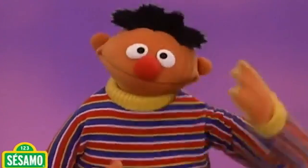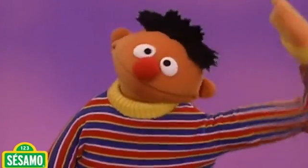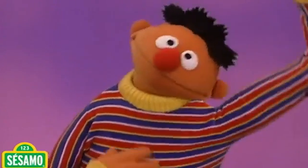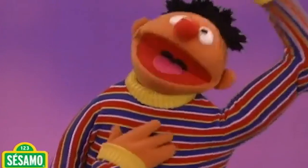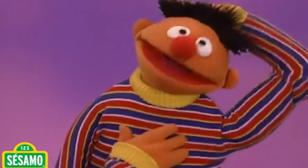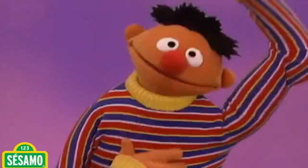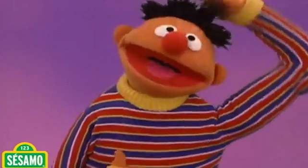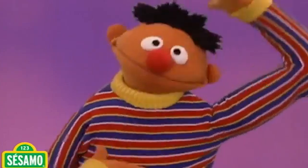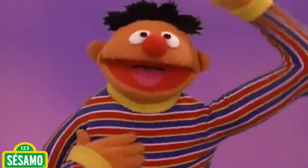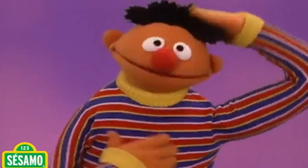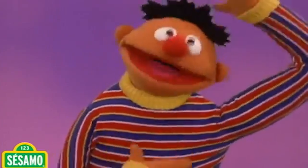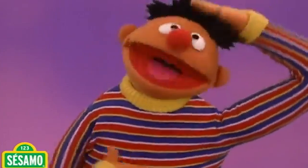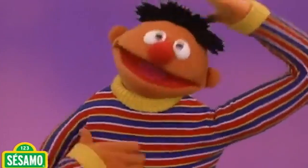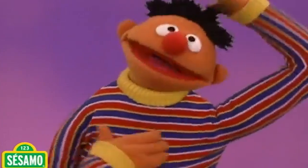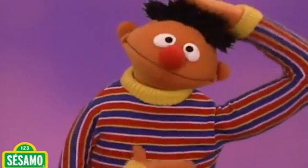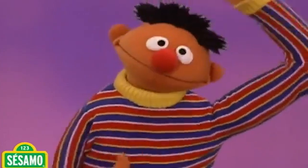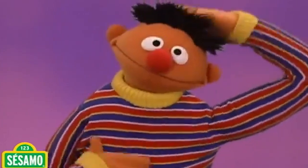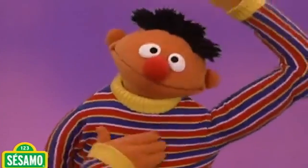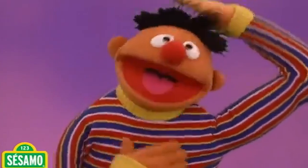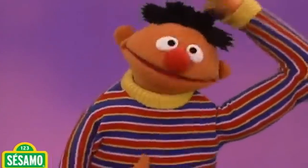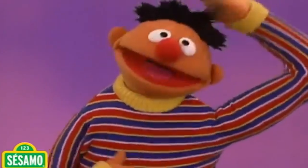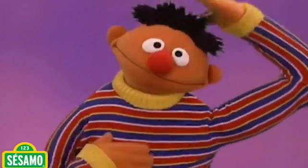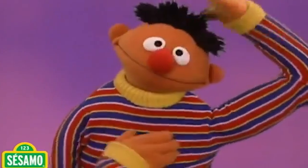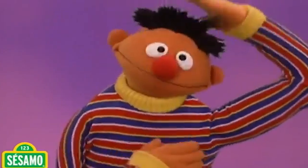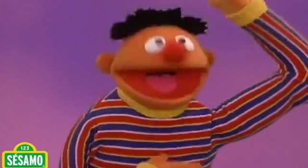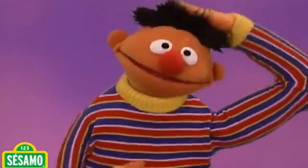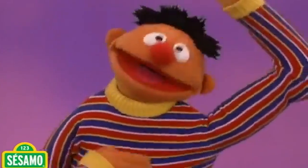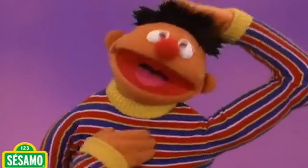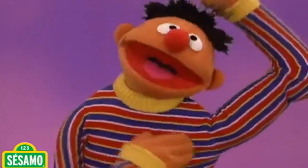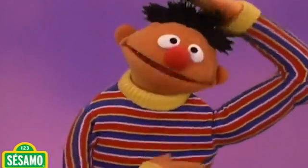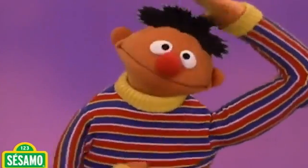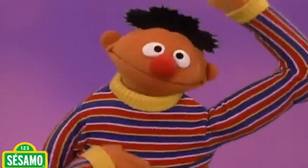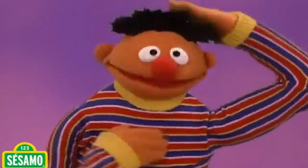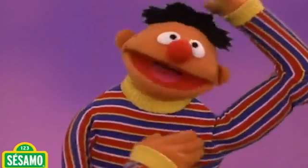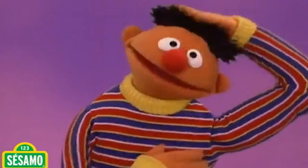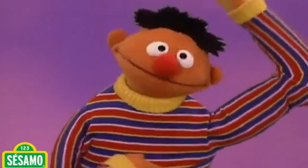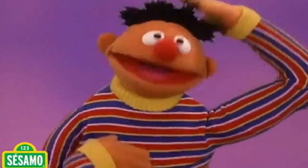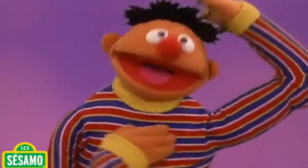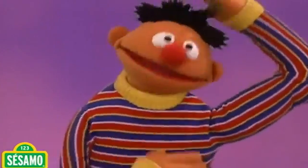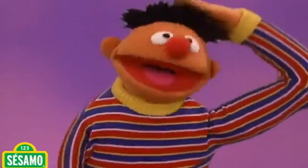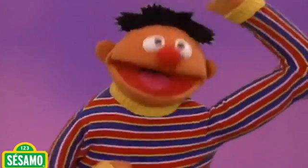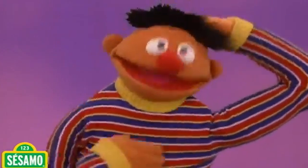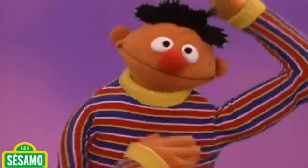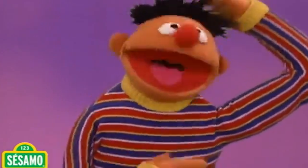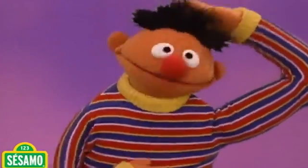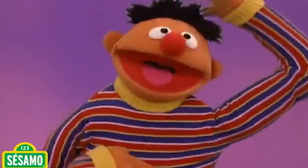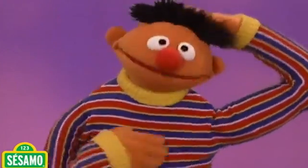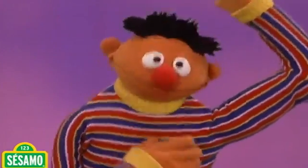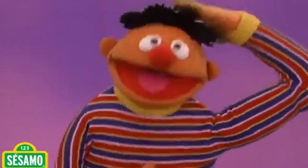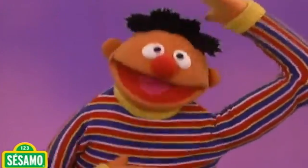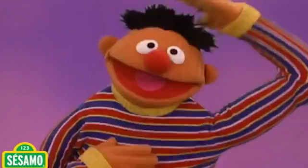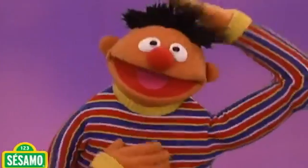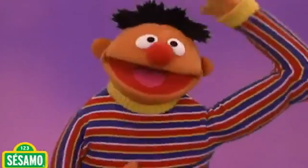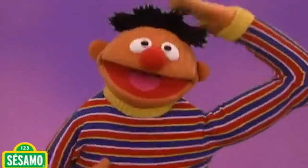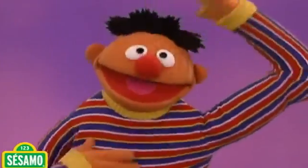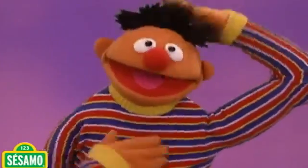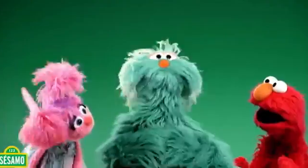¿Pueden hacer esto? Toquen su cabeza y soben su pancita. Inténtenlo. Toquen arriba y soben su pancita en un círculo